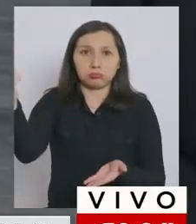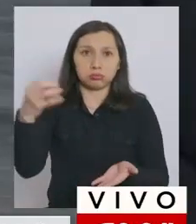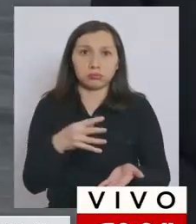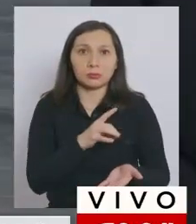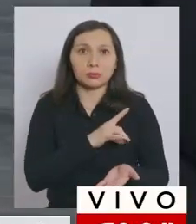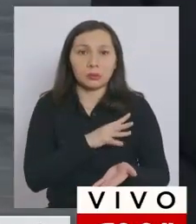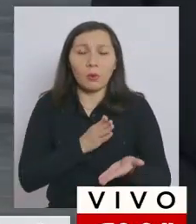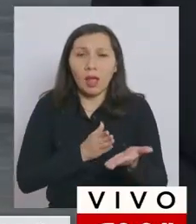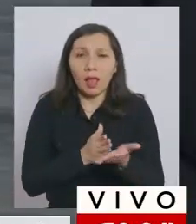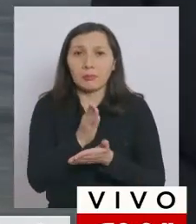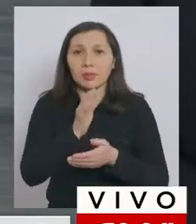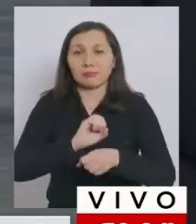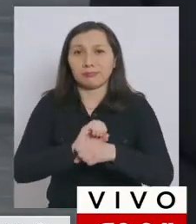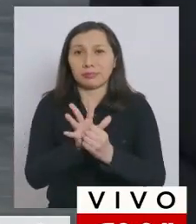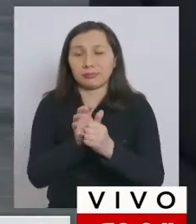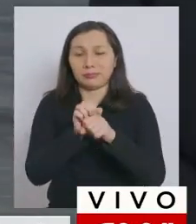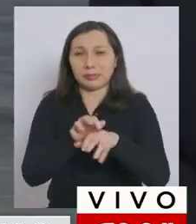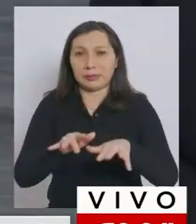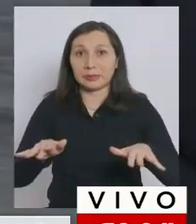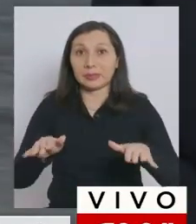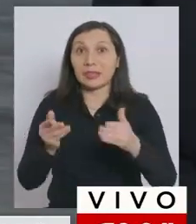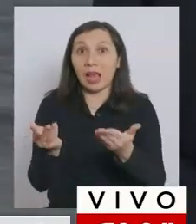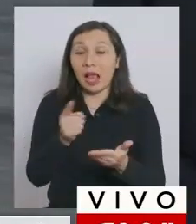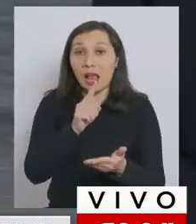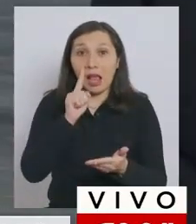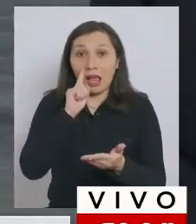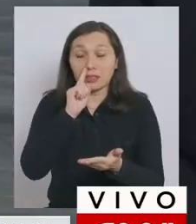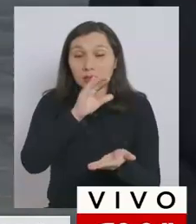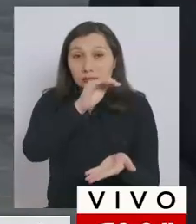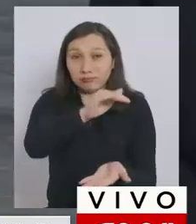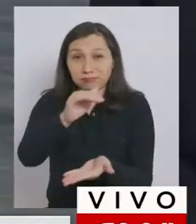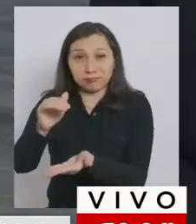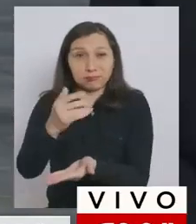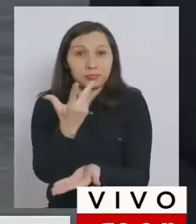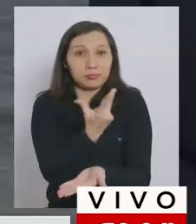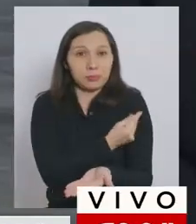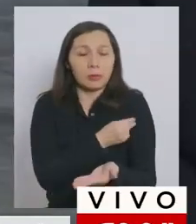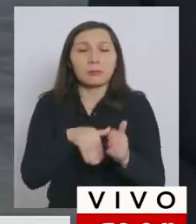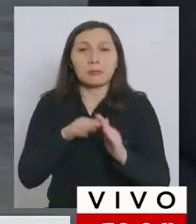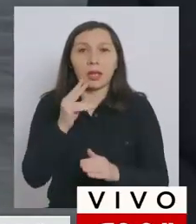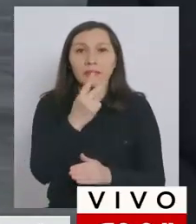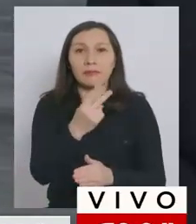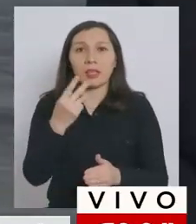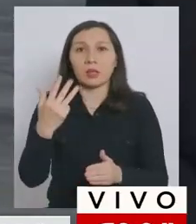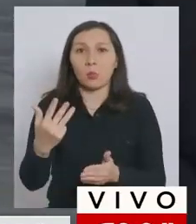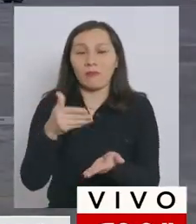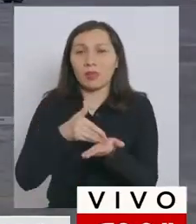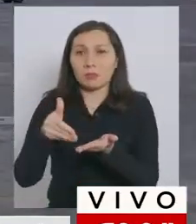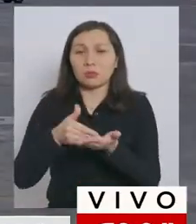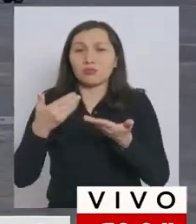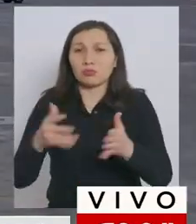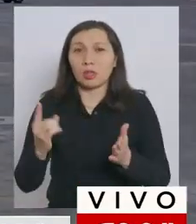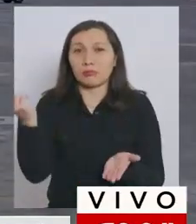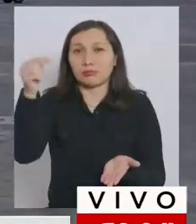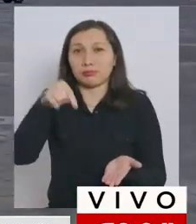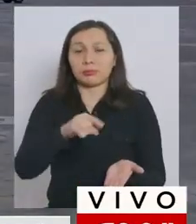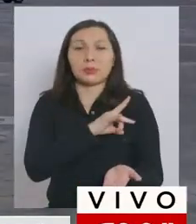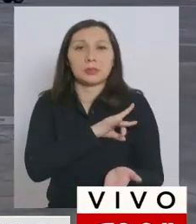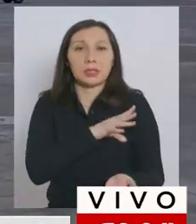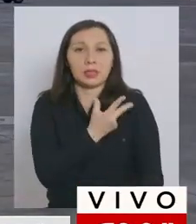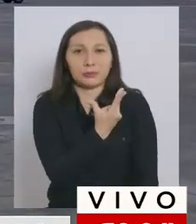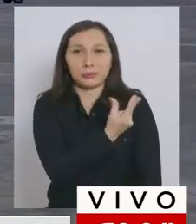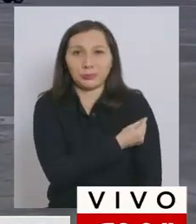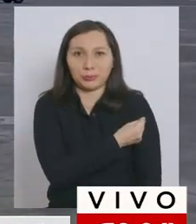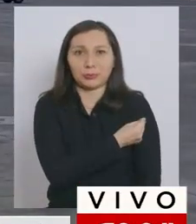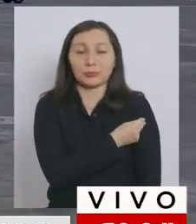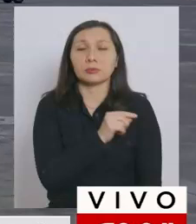que se inició esta pandemia con este cargamento ya hemos recibido más de 29 millones de dosis de vacunas